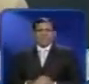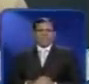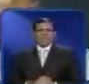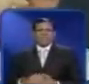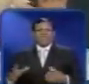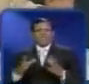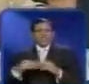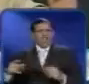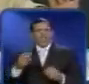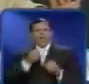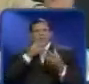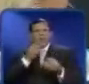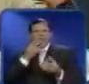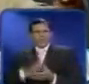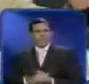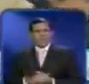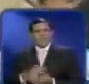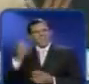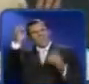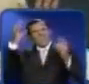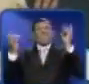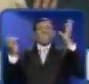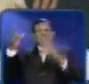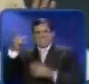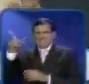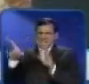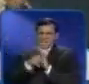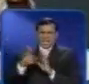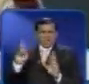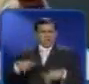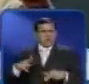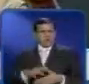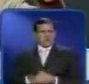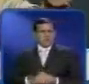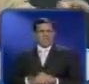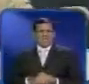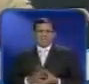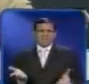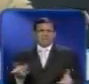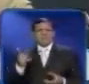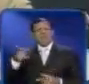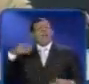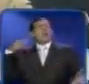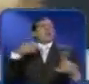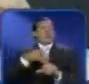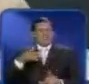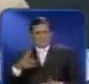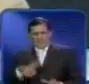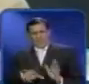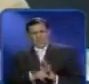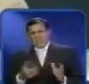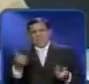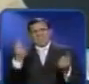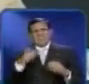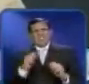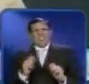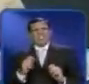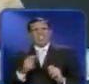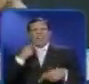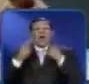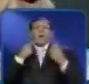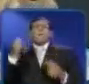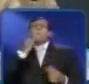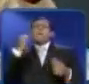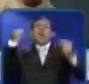cuento ellos inventan una ley que no existió nunca y eso es que atacan para tratar de levantar una